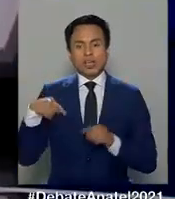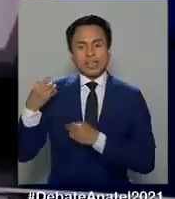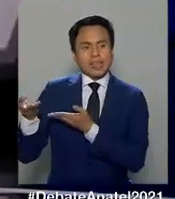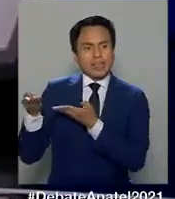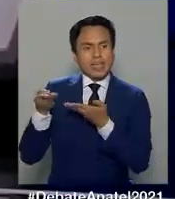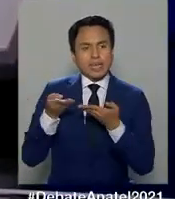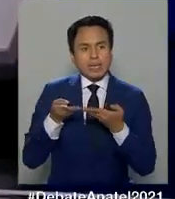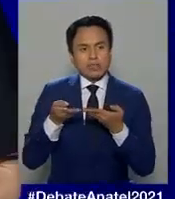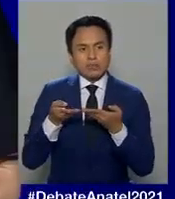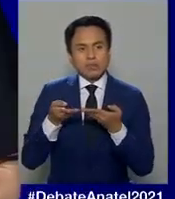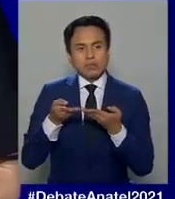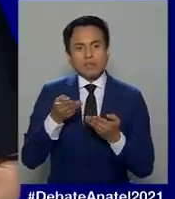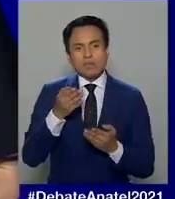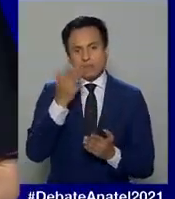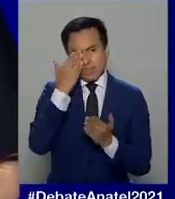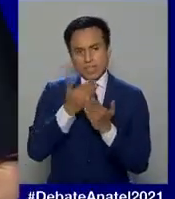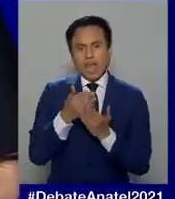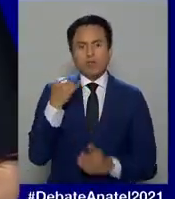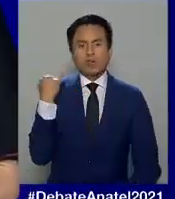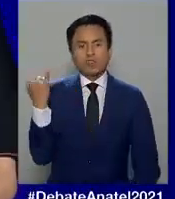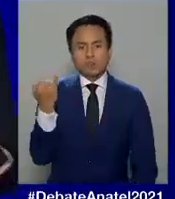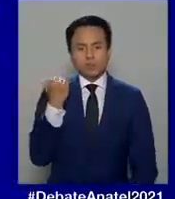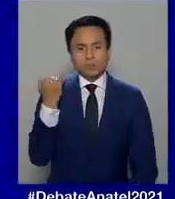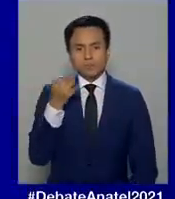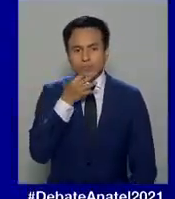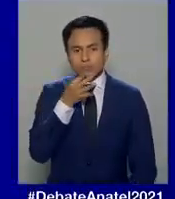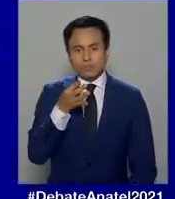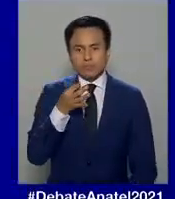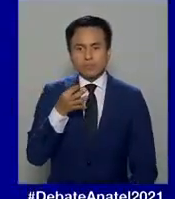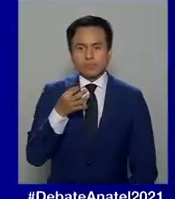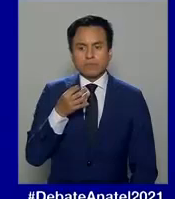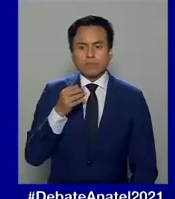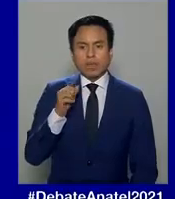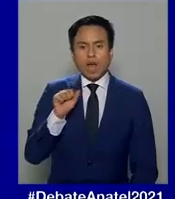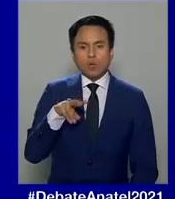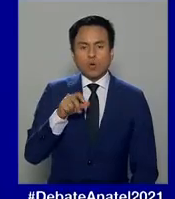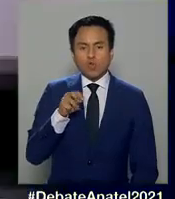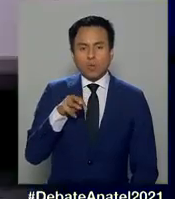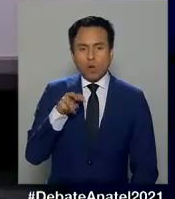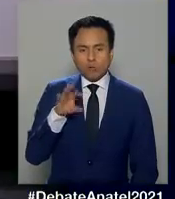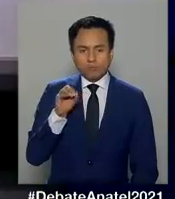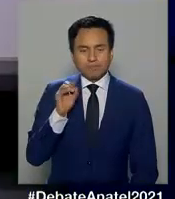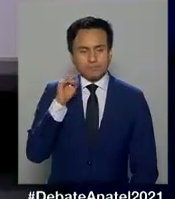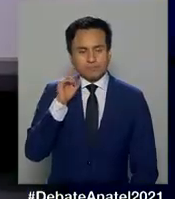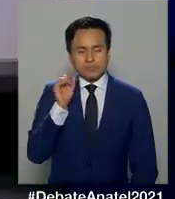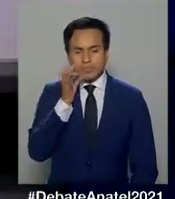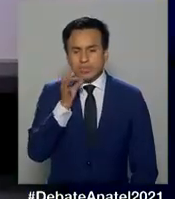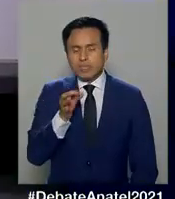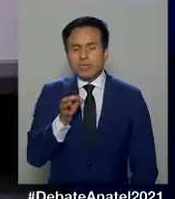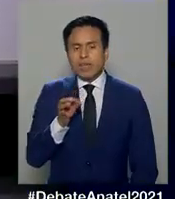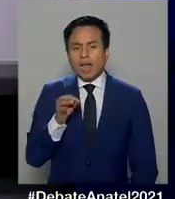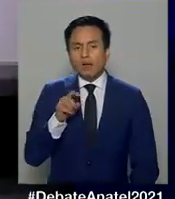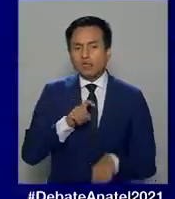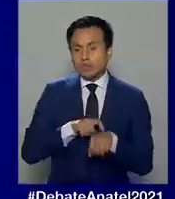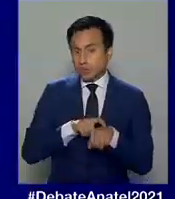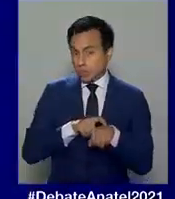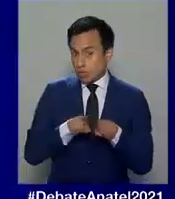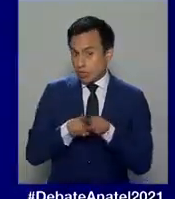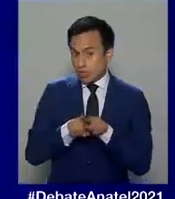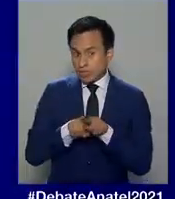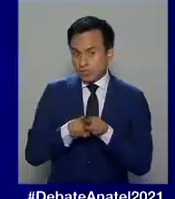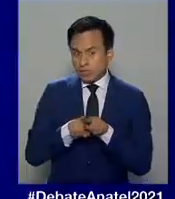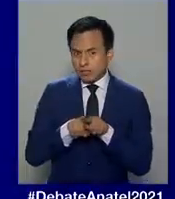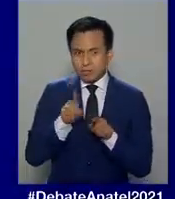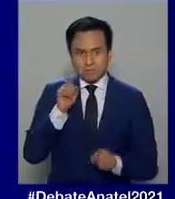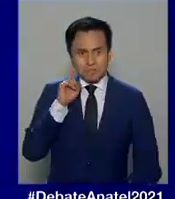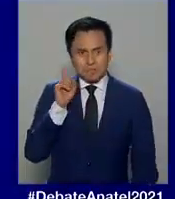respeto por lo del Frente Autónomo fue la equivocación. Fue un error. José Antonio Kast, nos quedan algunos segundos todavía. Usted decía el otro día, pero se lo citaban